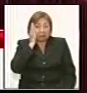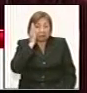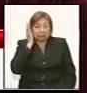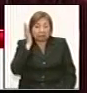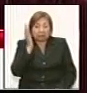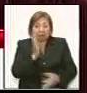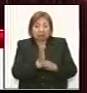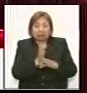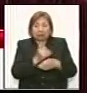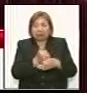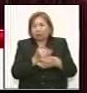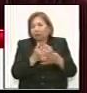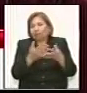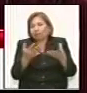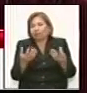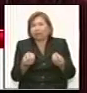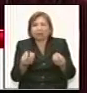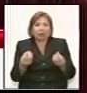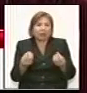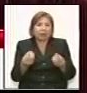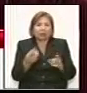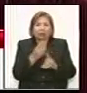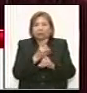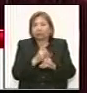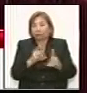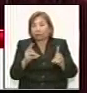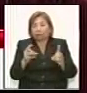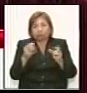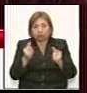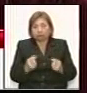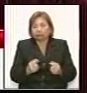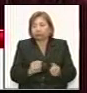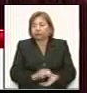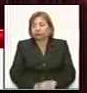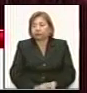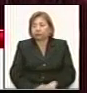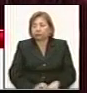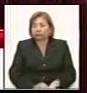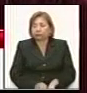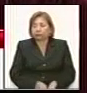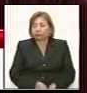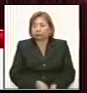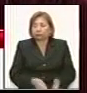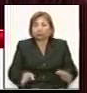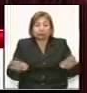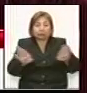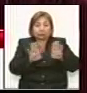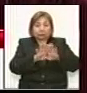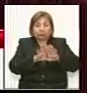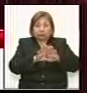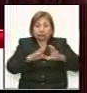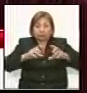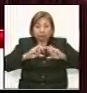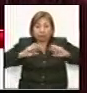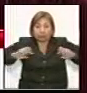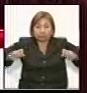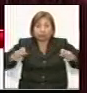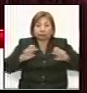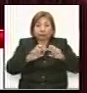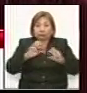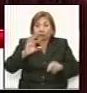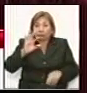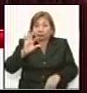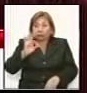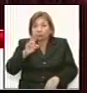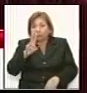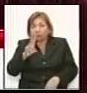tenía una formación democrática muy, muy sólida, decide cerrar el Parlamento el año 92, y como